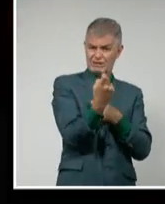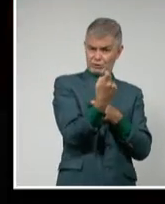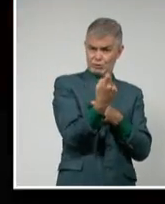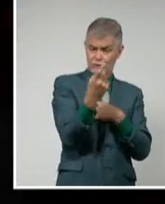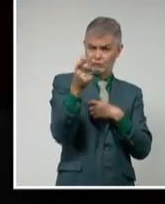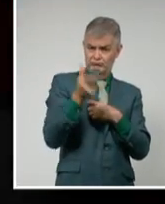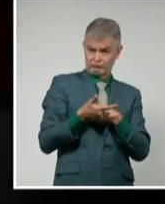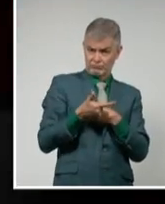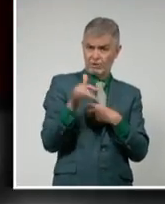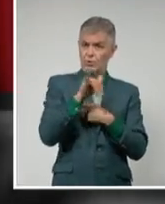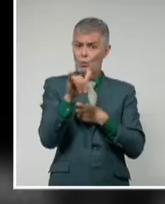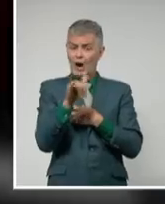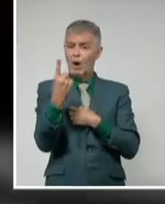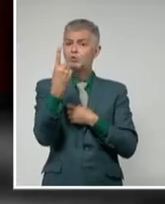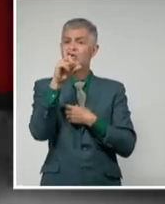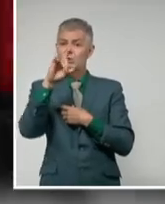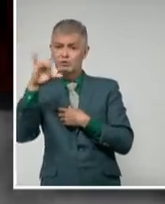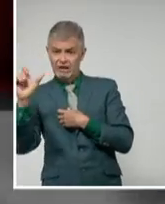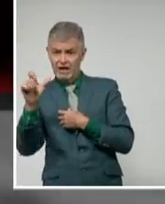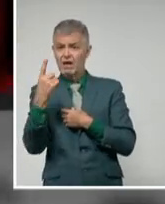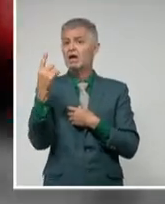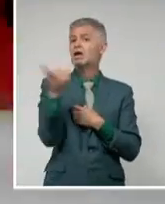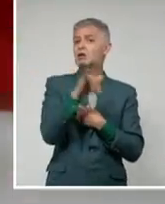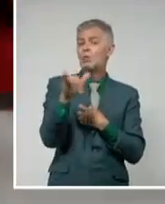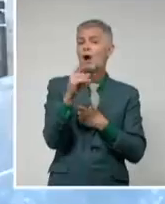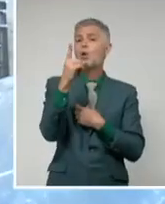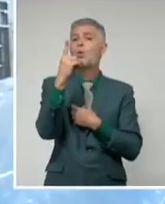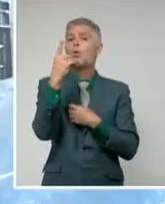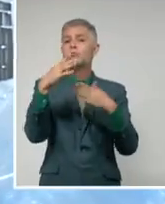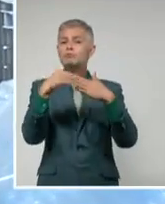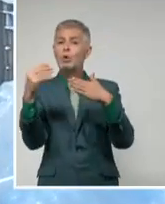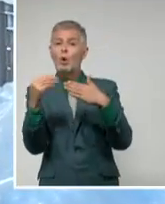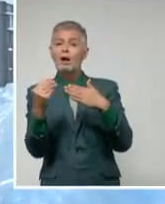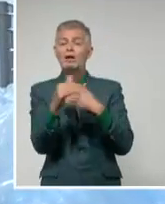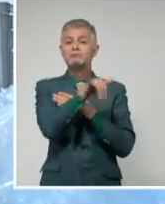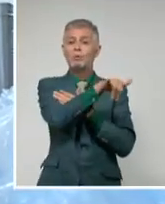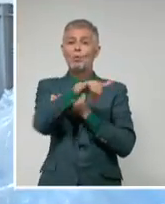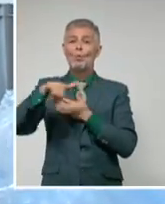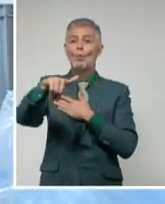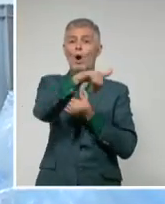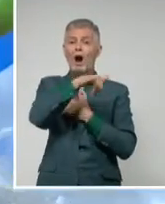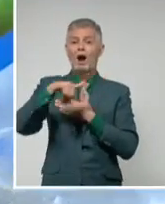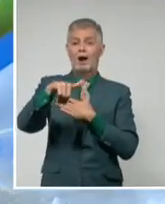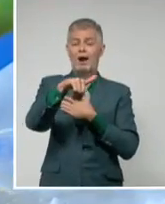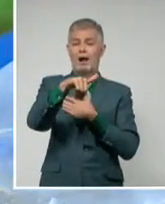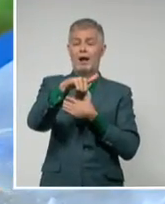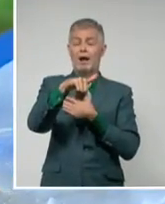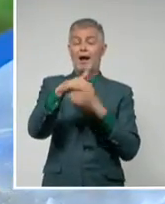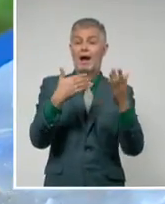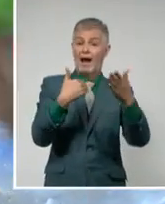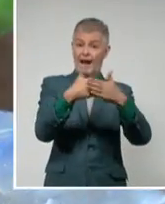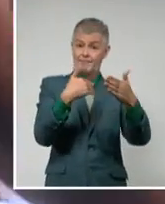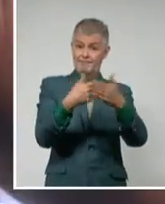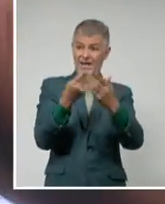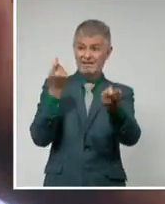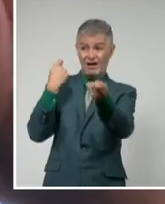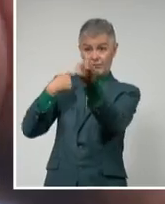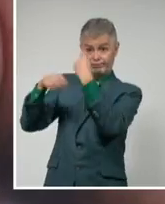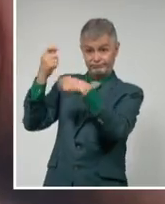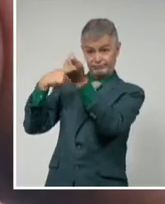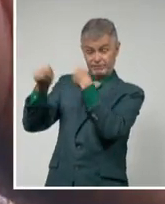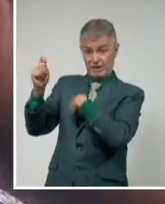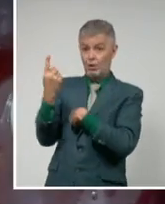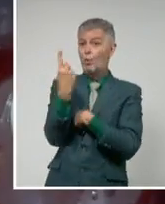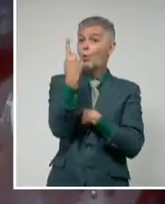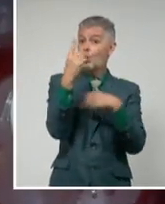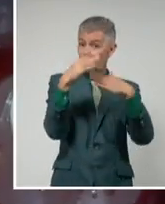un CUC, igual a un USD. En consecuencia, para las empresas exportadoras, ingresar $1